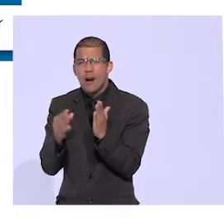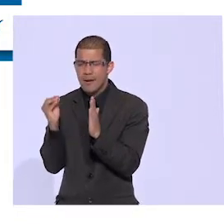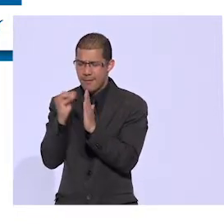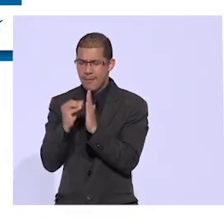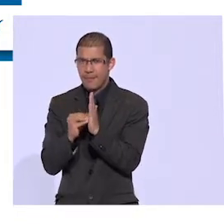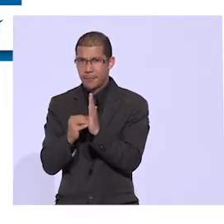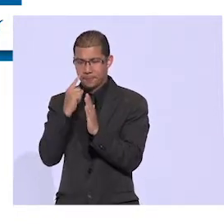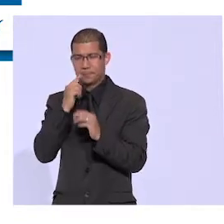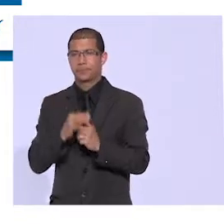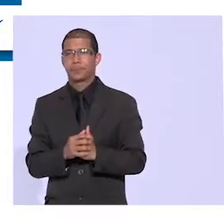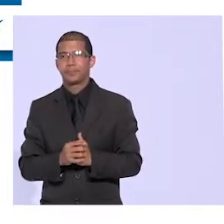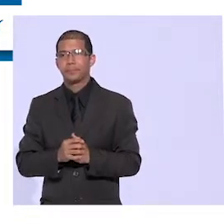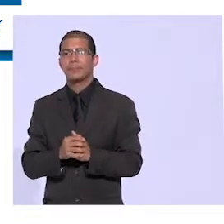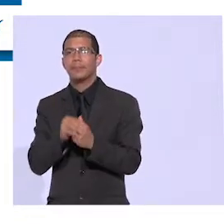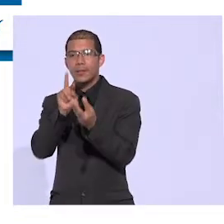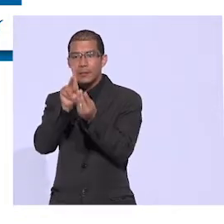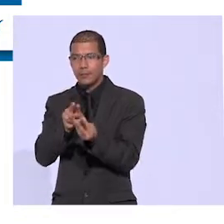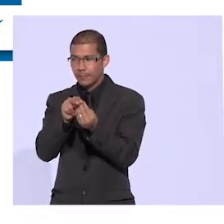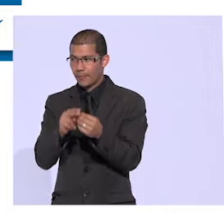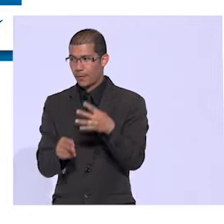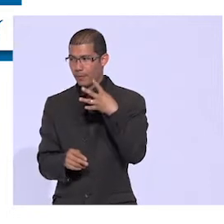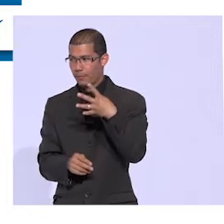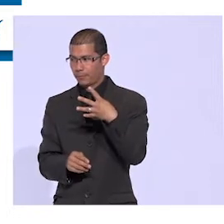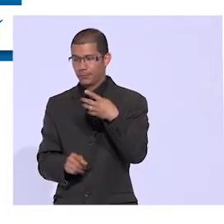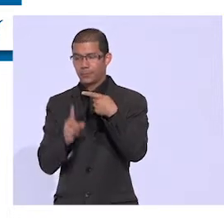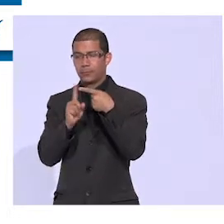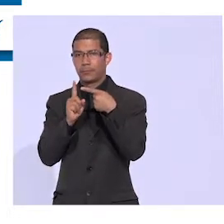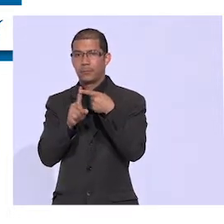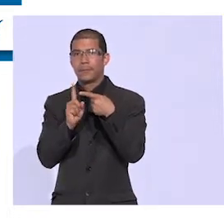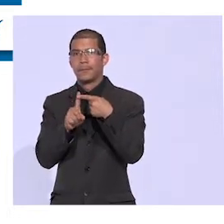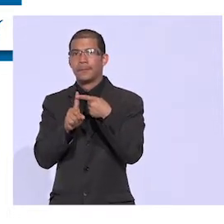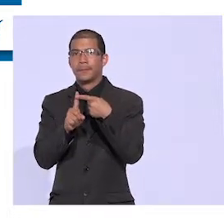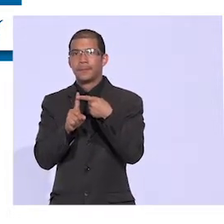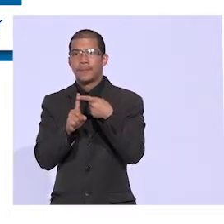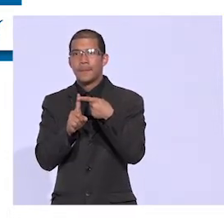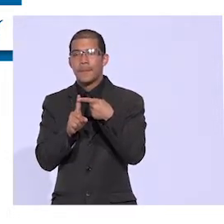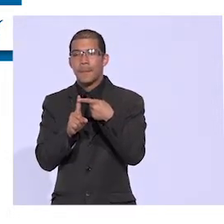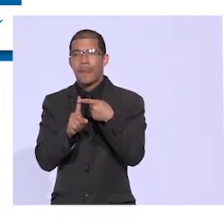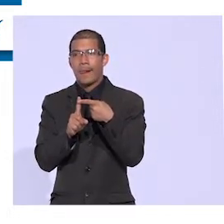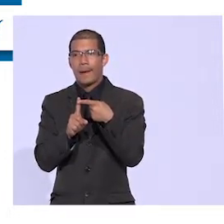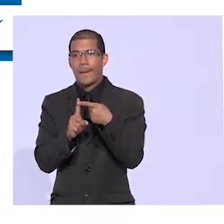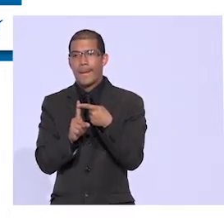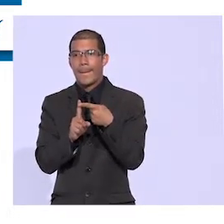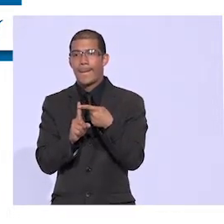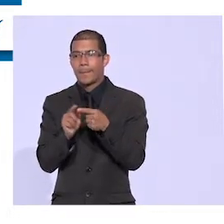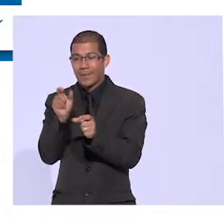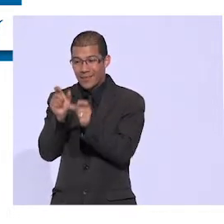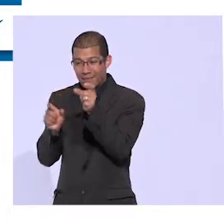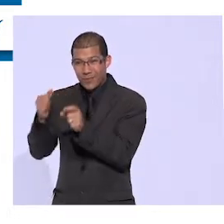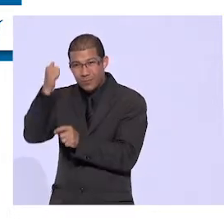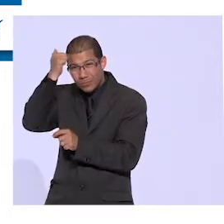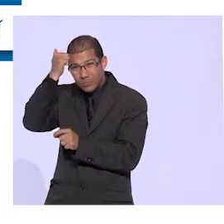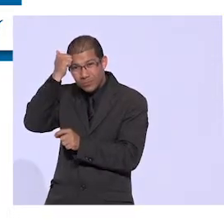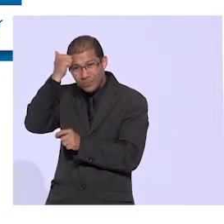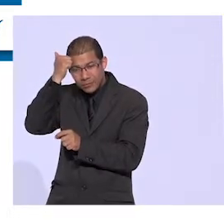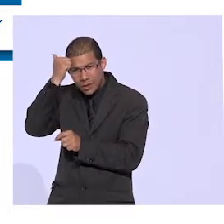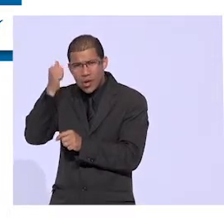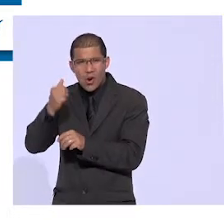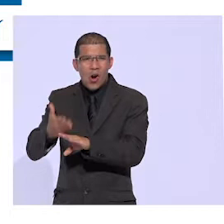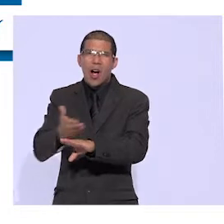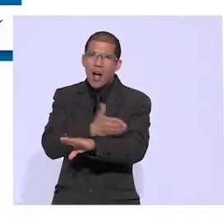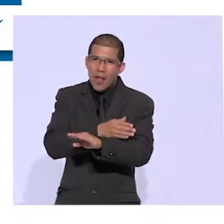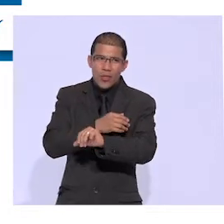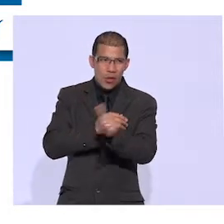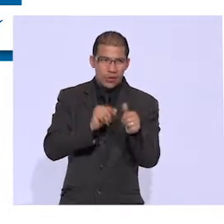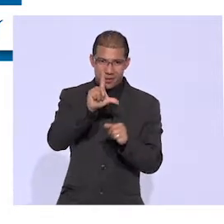análisis estadístico en cuanto a variables? Primero, tenemos variables independientes que son las relacionadas con el profesorado, además de todas las anteriores de